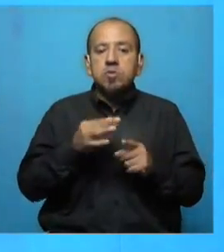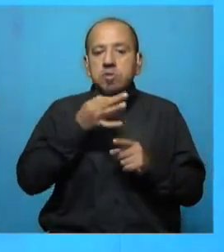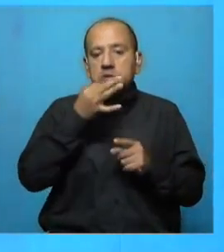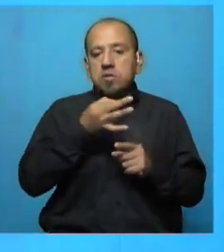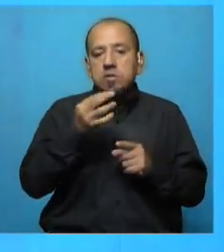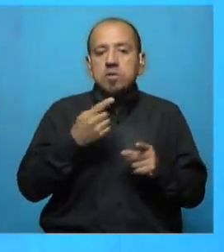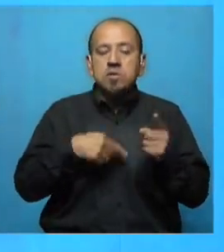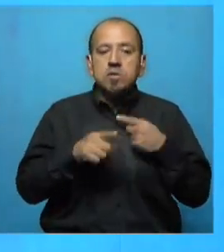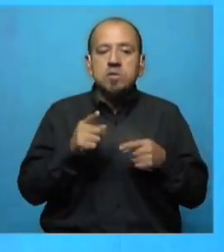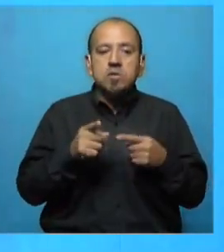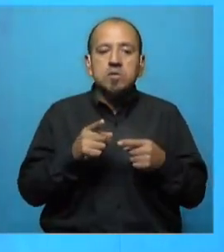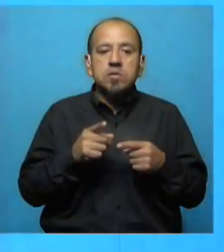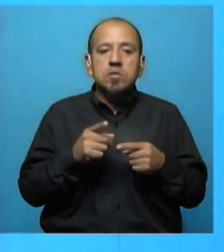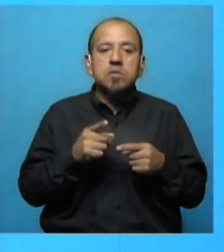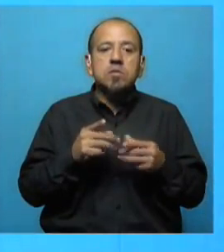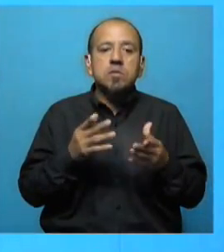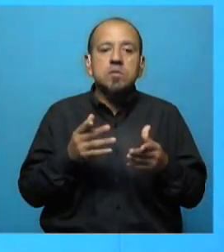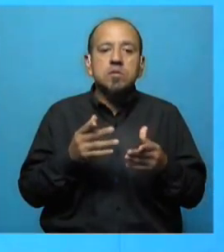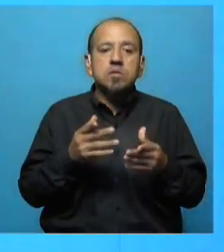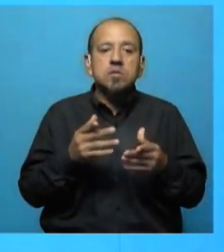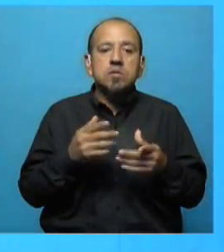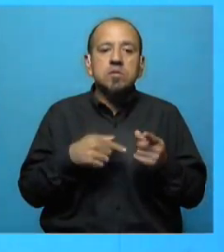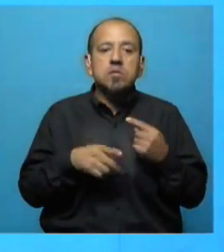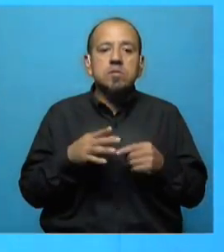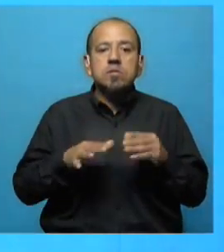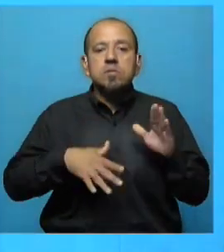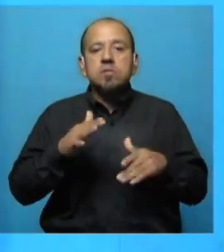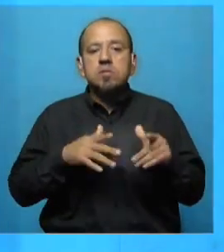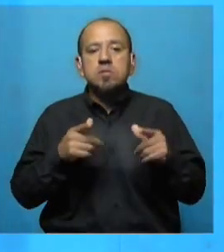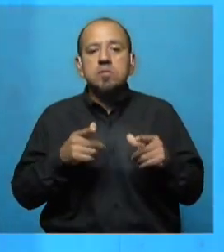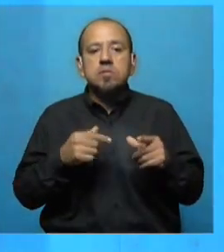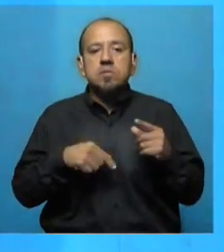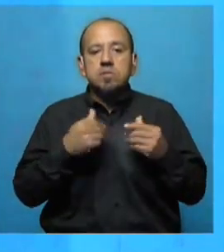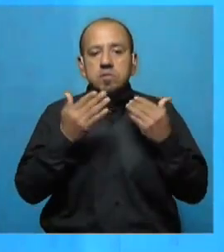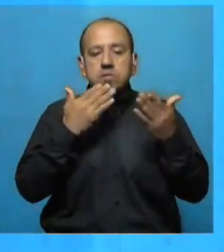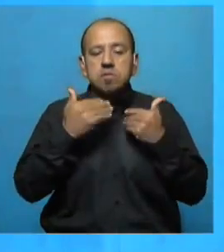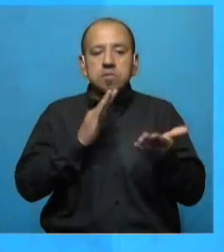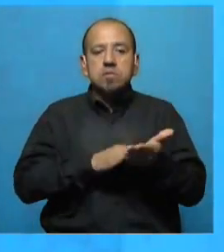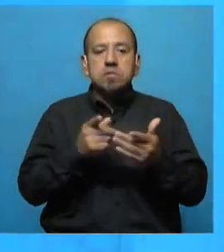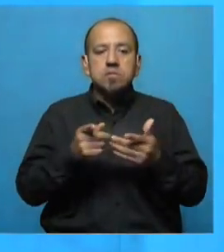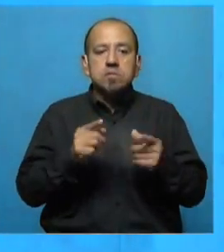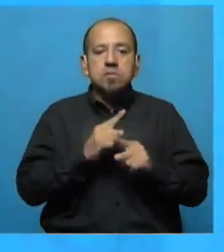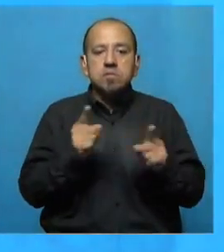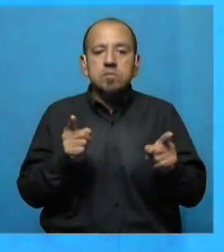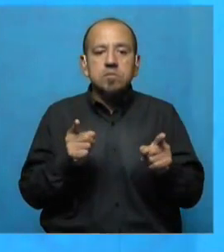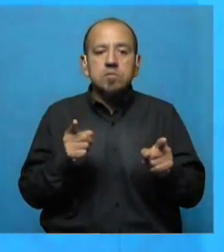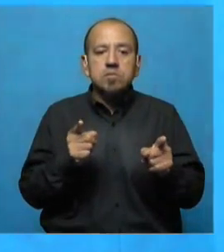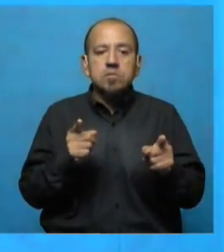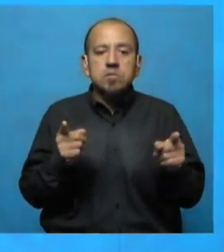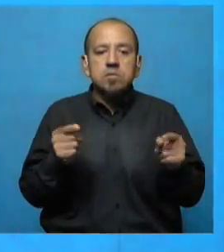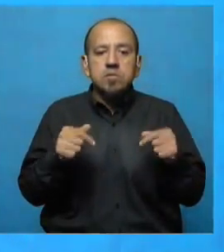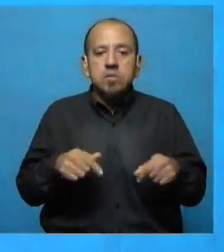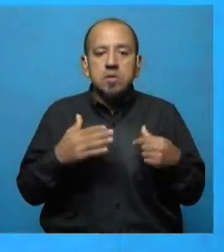entonces creo que el límite es ese buen gusto y a veces cuando te dicen Che vos hablas de esto y no hablas del otro y no loco eso